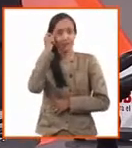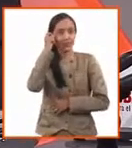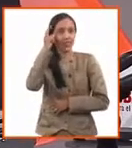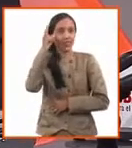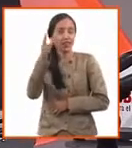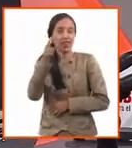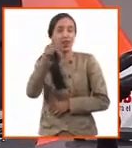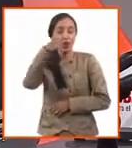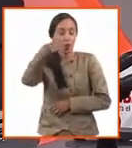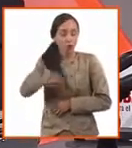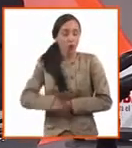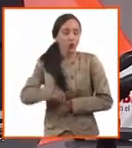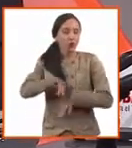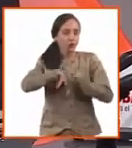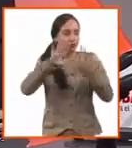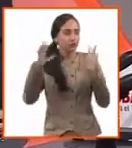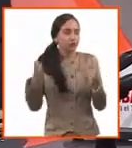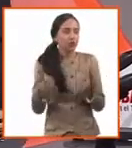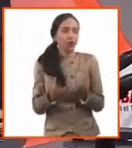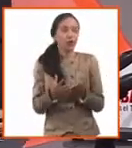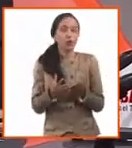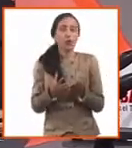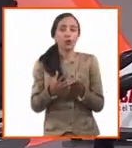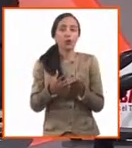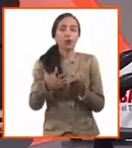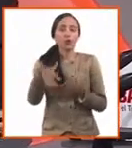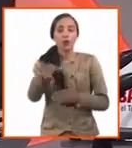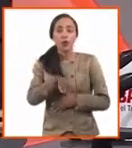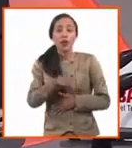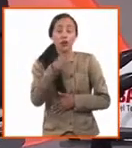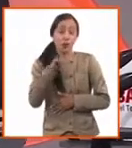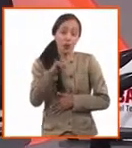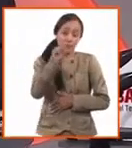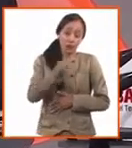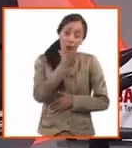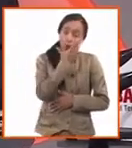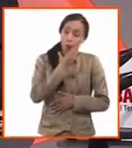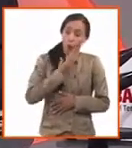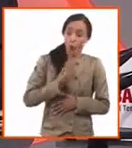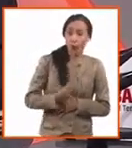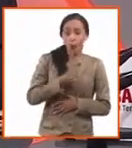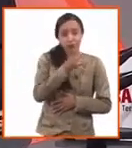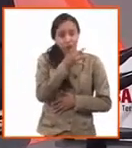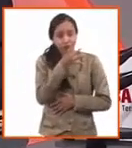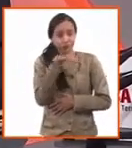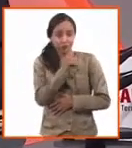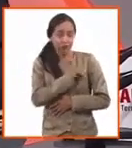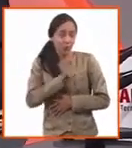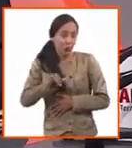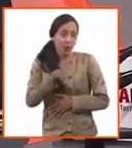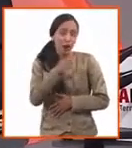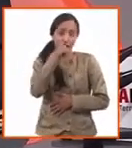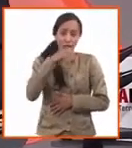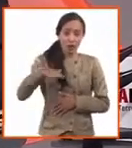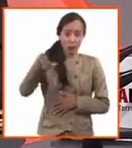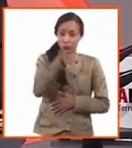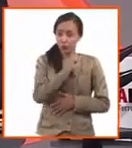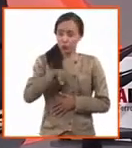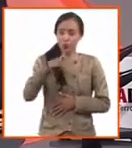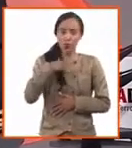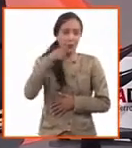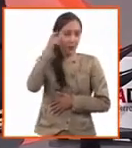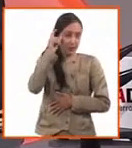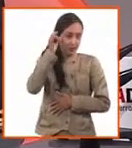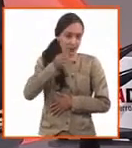hasta hoy a las viejas las medianas y las nuevas generaciones de cubanos que hemos estado haciendo la revolución